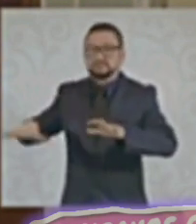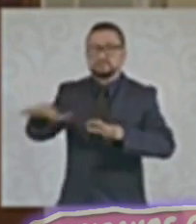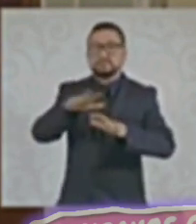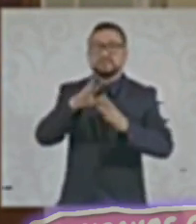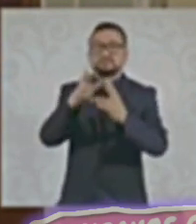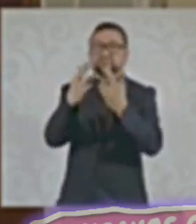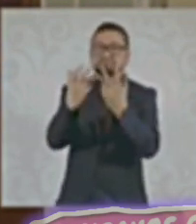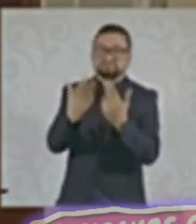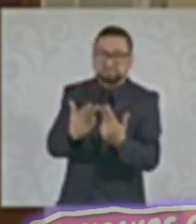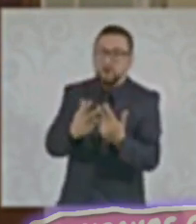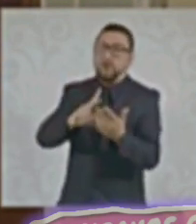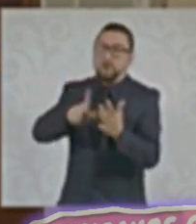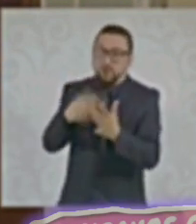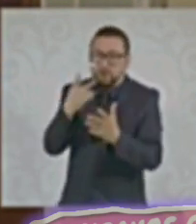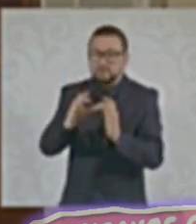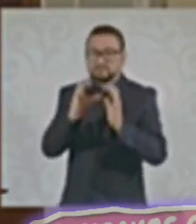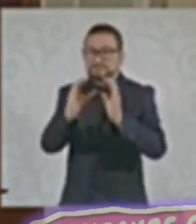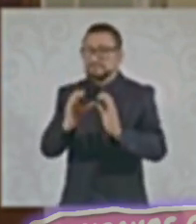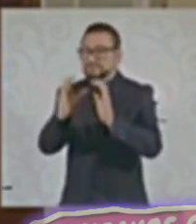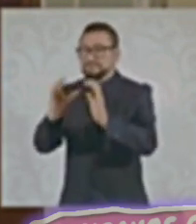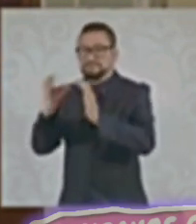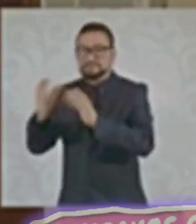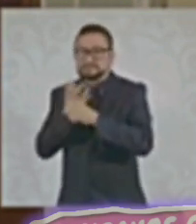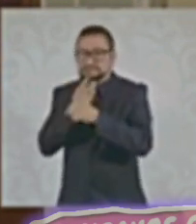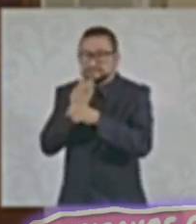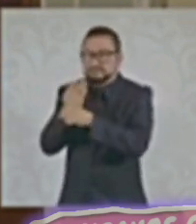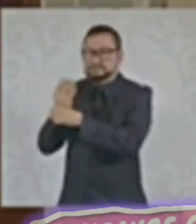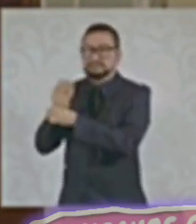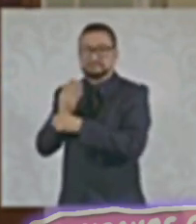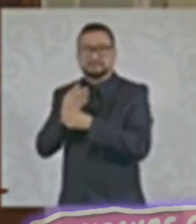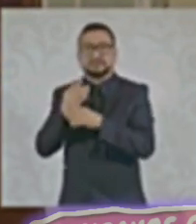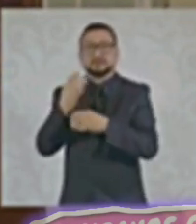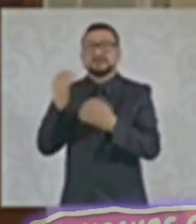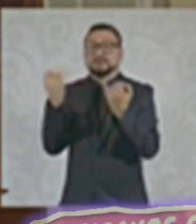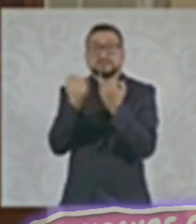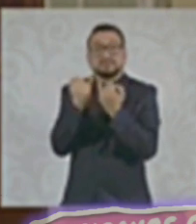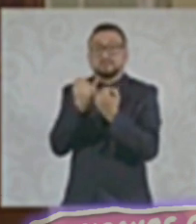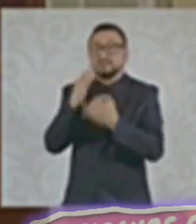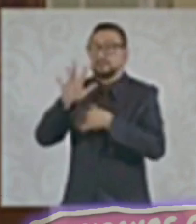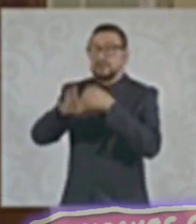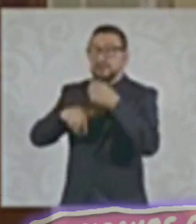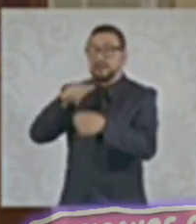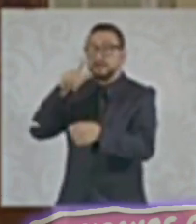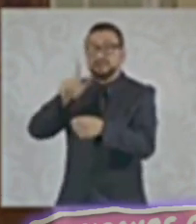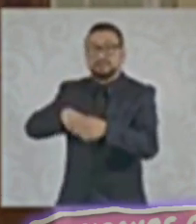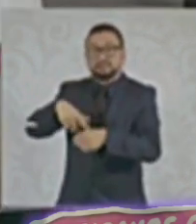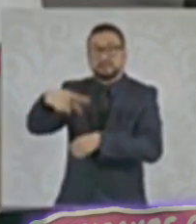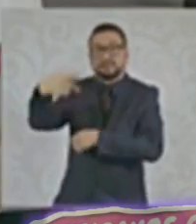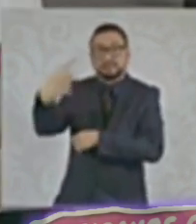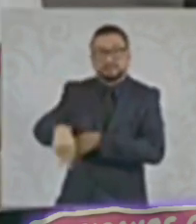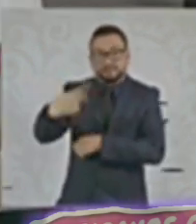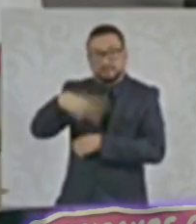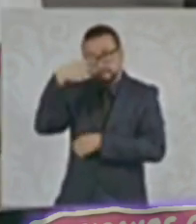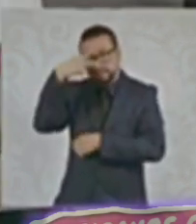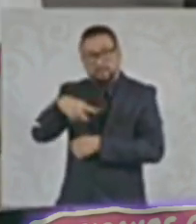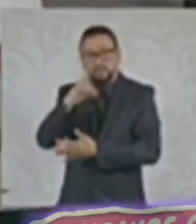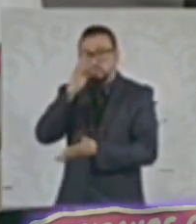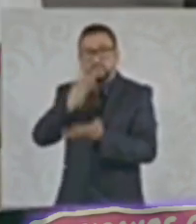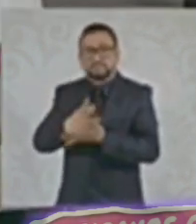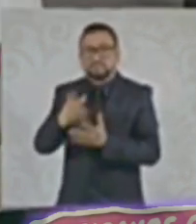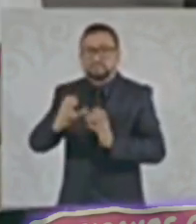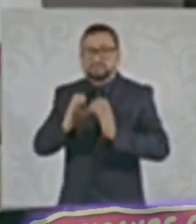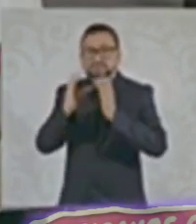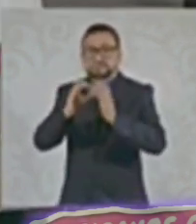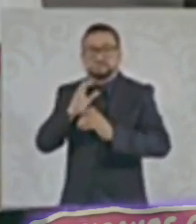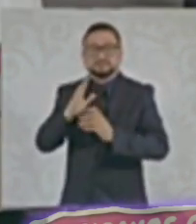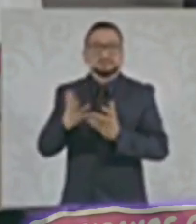degradados, restaurar en zonas donde hay especies endémicas, especies emblemáticas de México? ¿Cómo involucramos